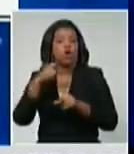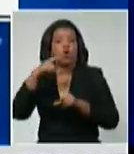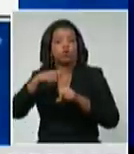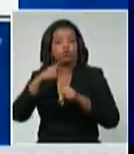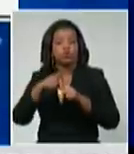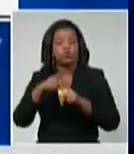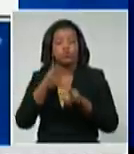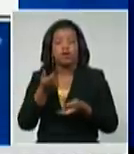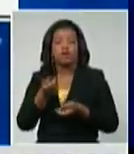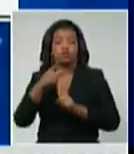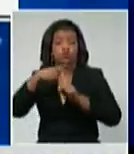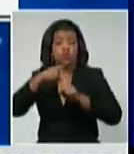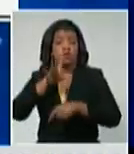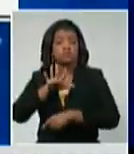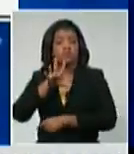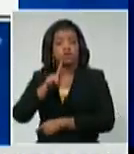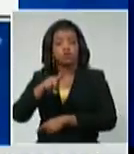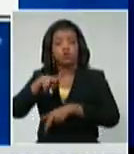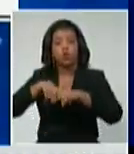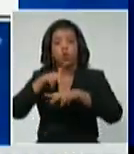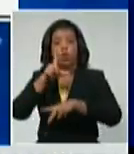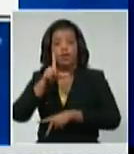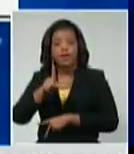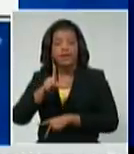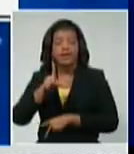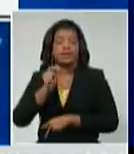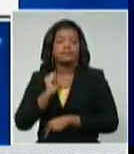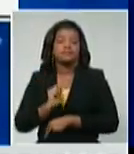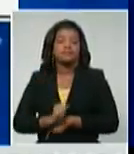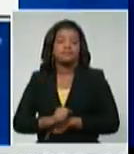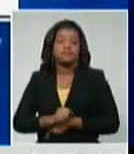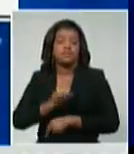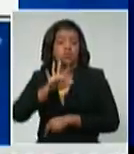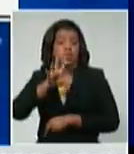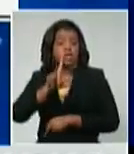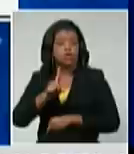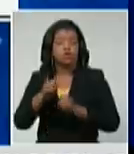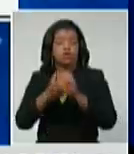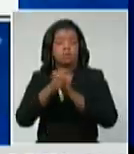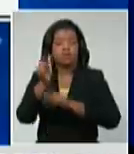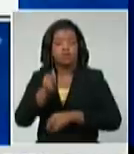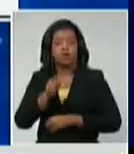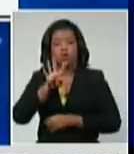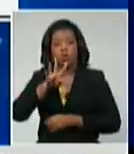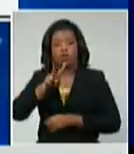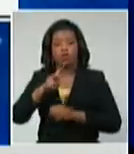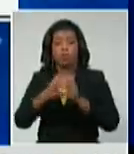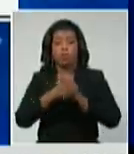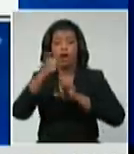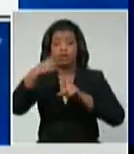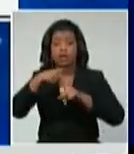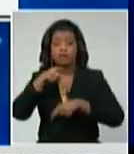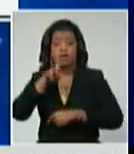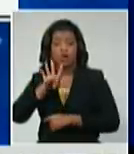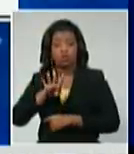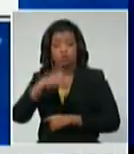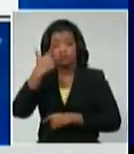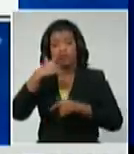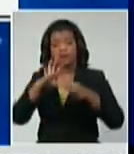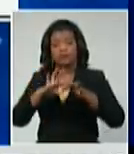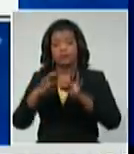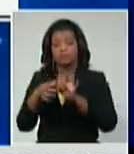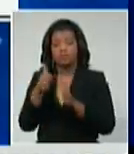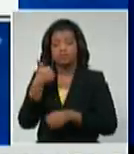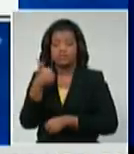Holguín 51, Mayabeque 42, Matanzas 14, Artemisa 10,